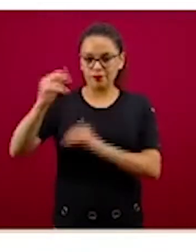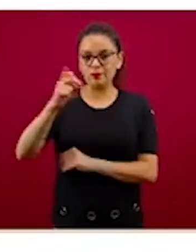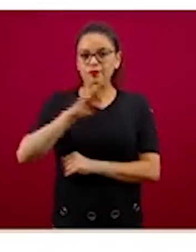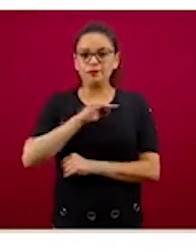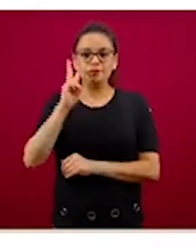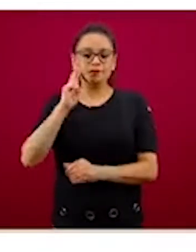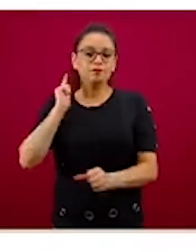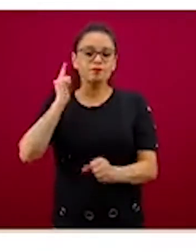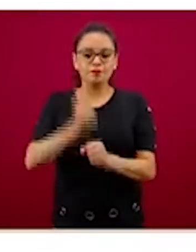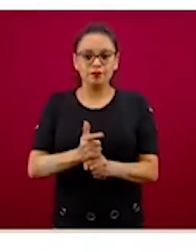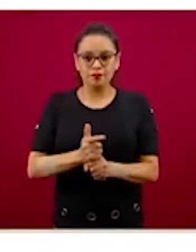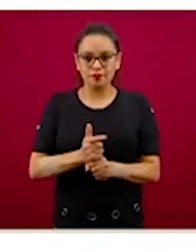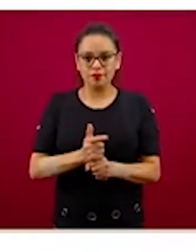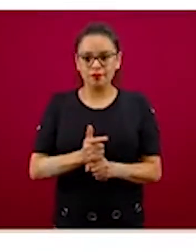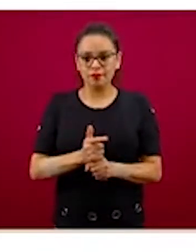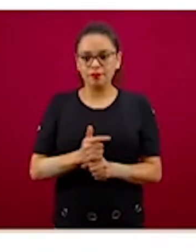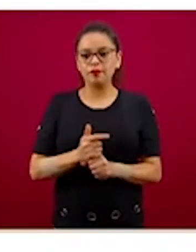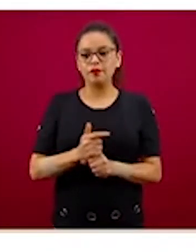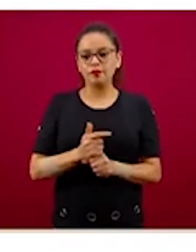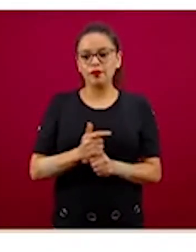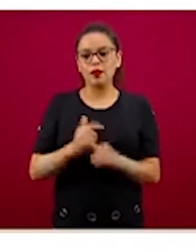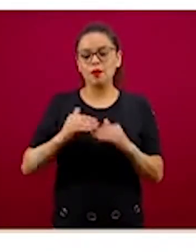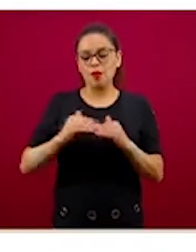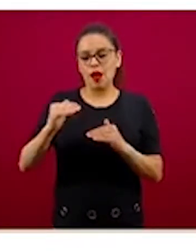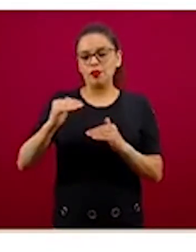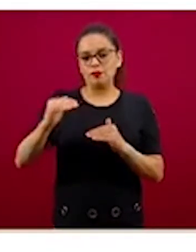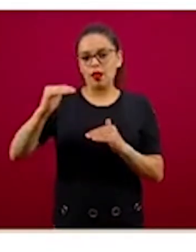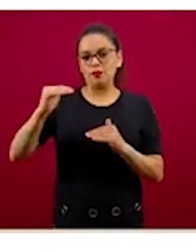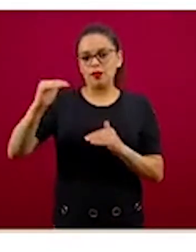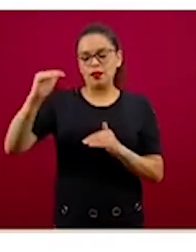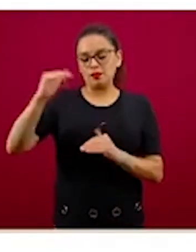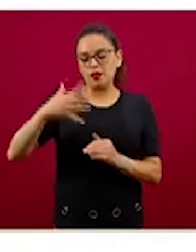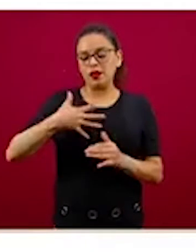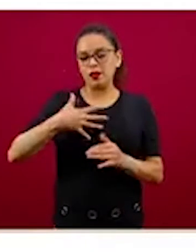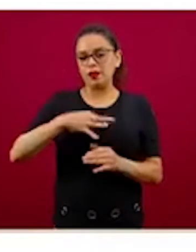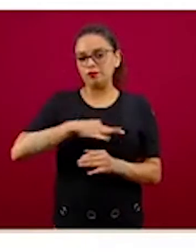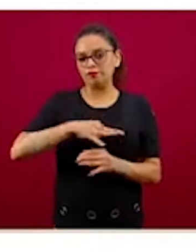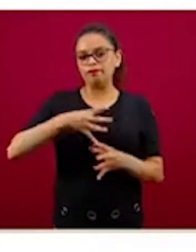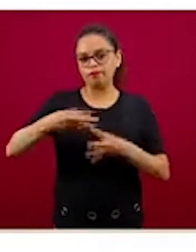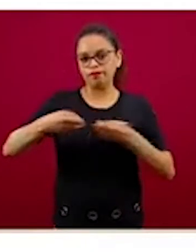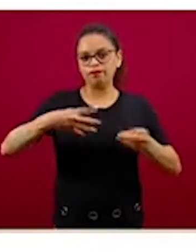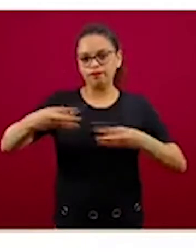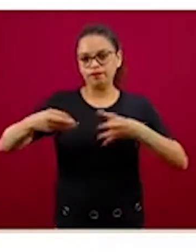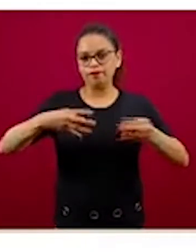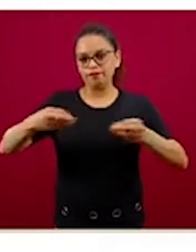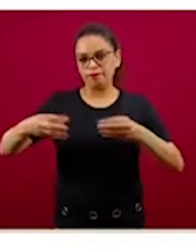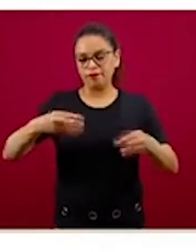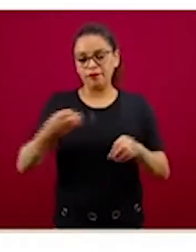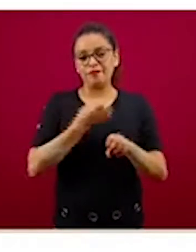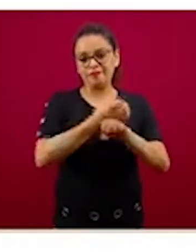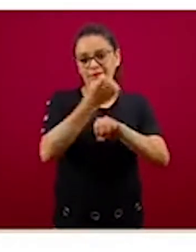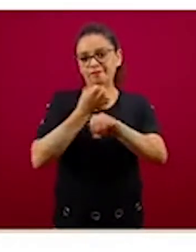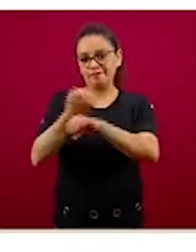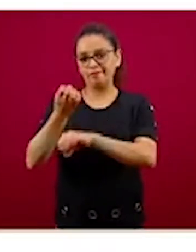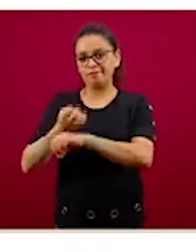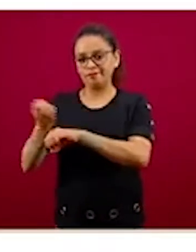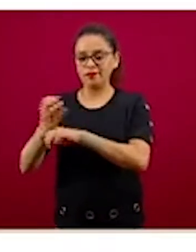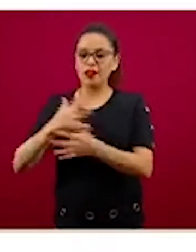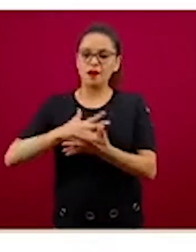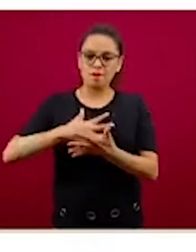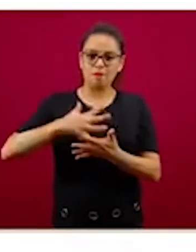Hasta este miércoles, el país registra 17.799 casos confirmados acumulados de COVID-19, de los